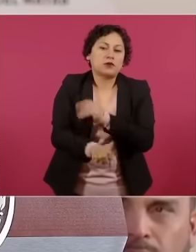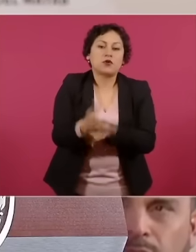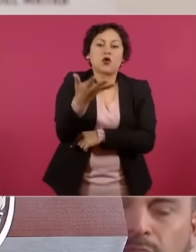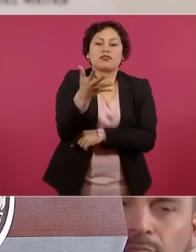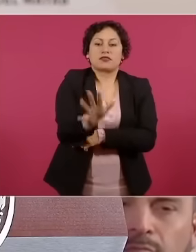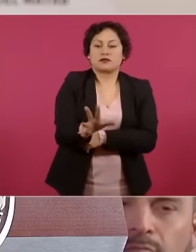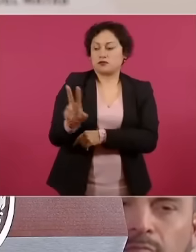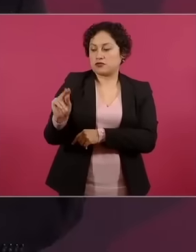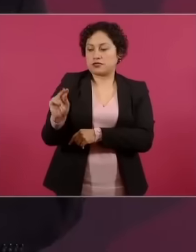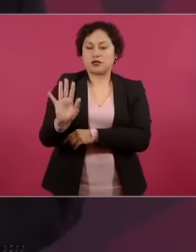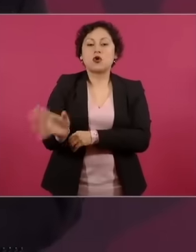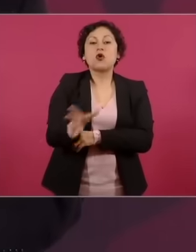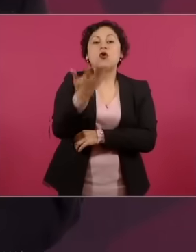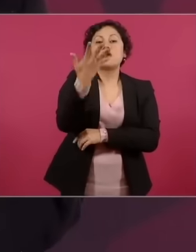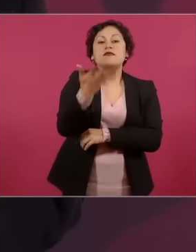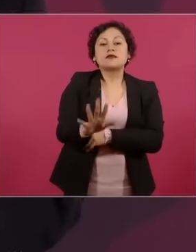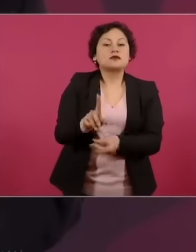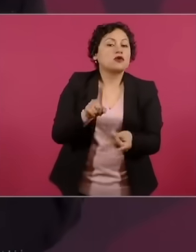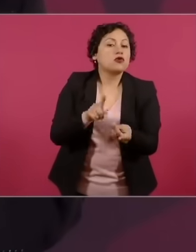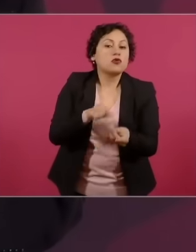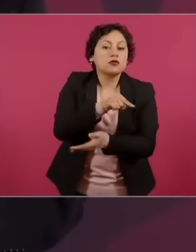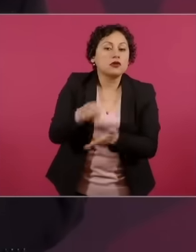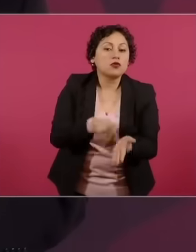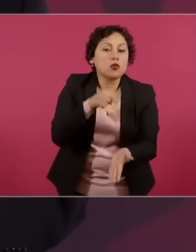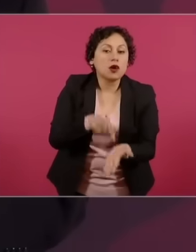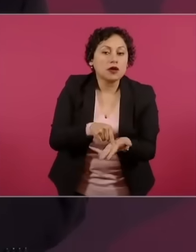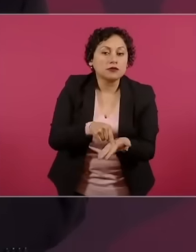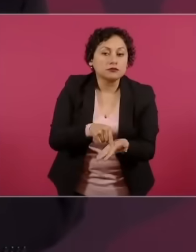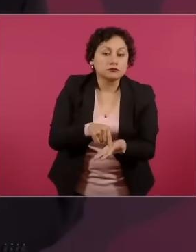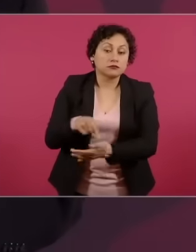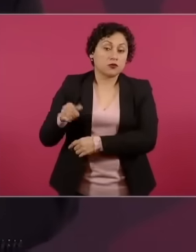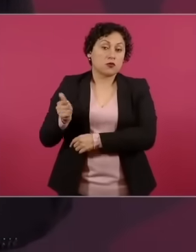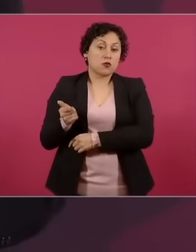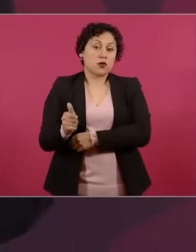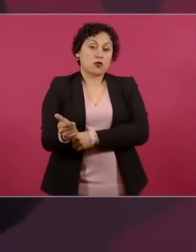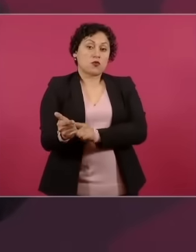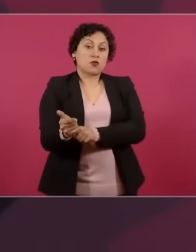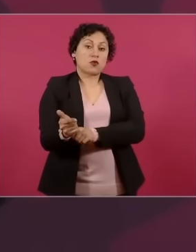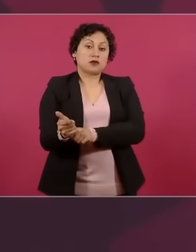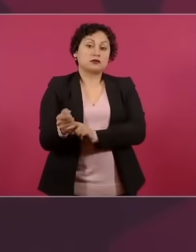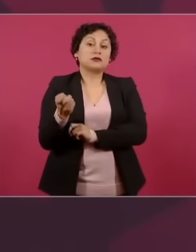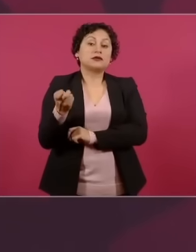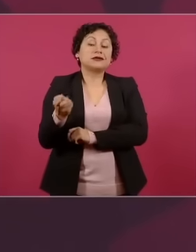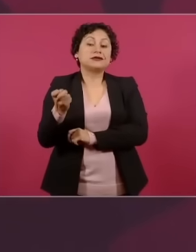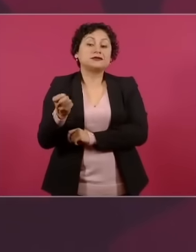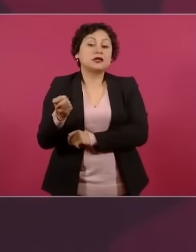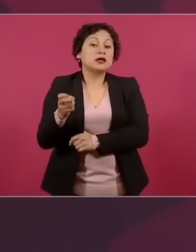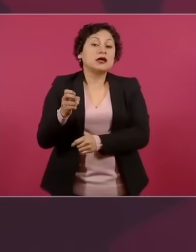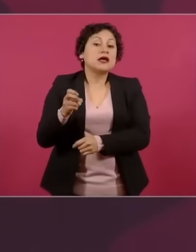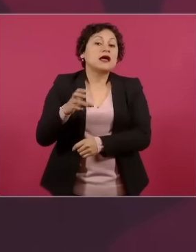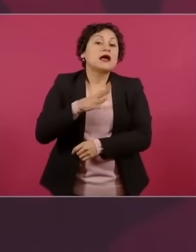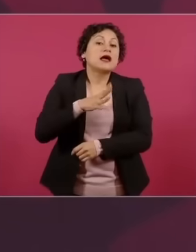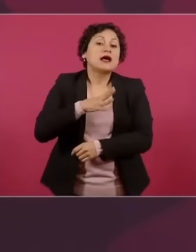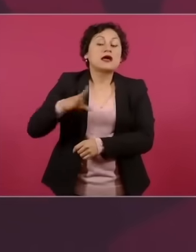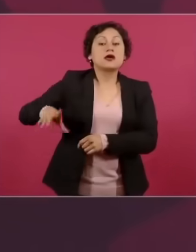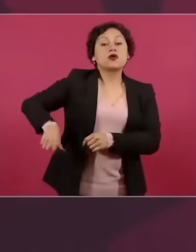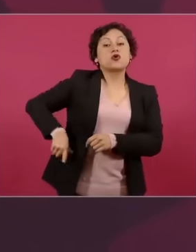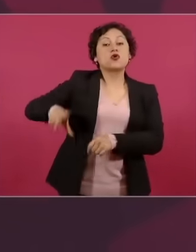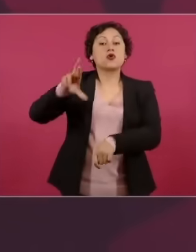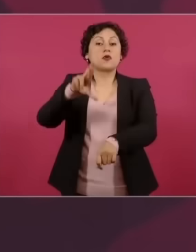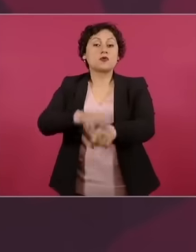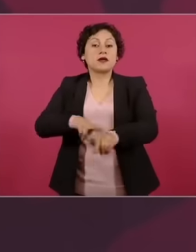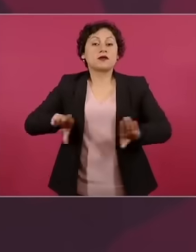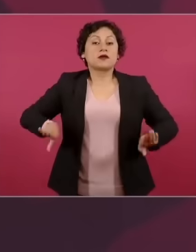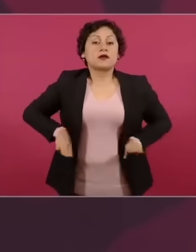80, en Guanajuato, donde gobierna desde hace 30 años el conservadurismo,